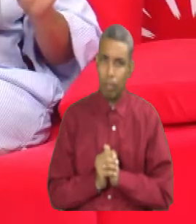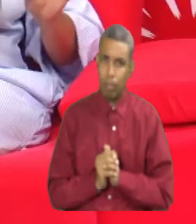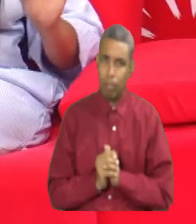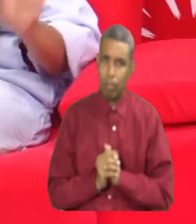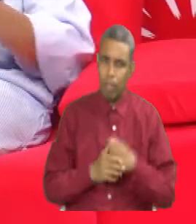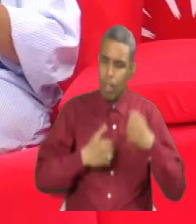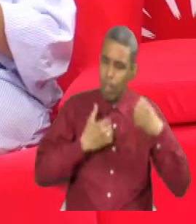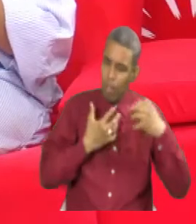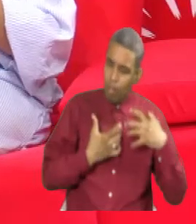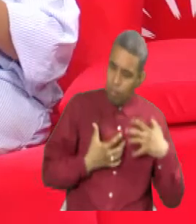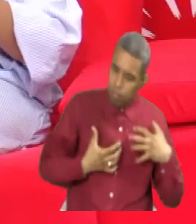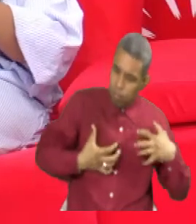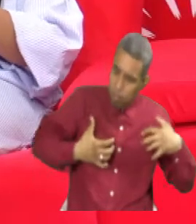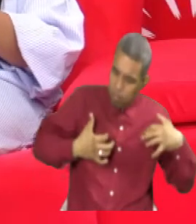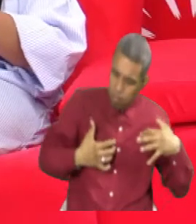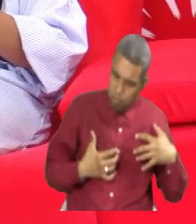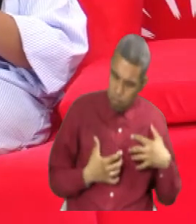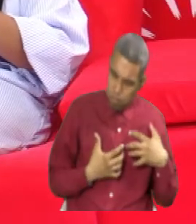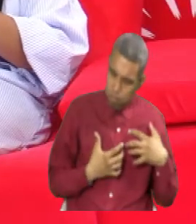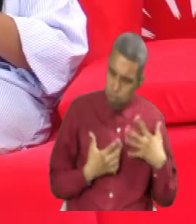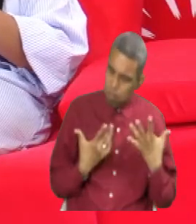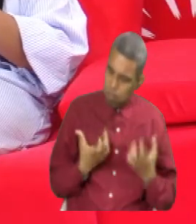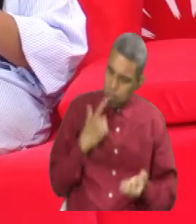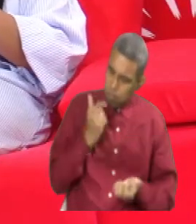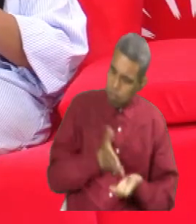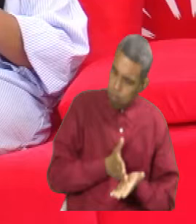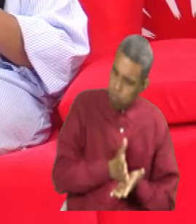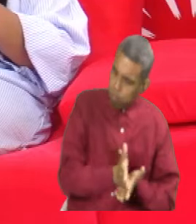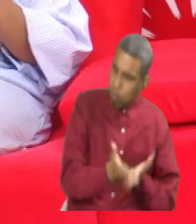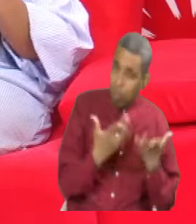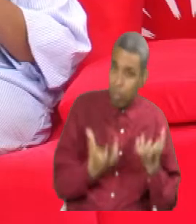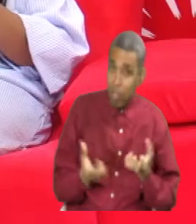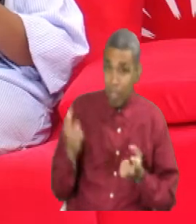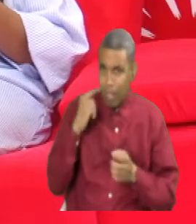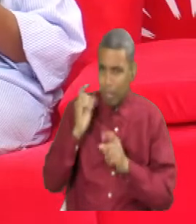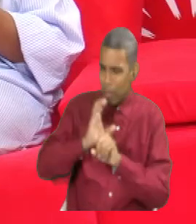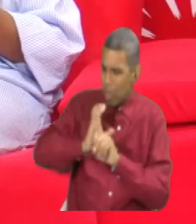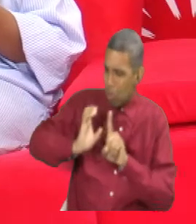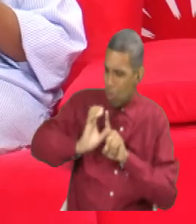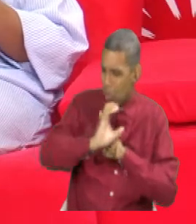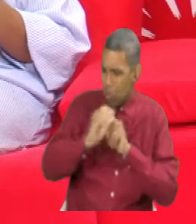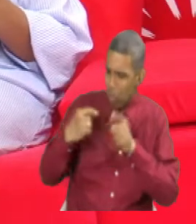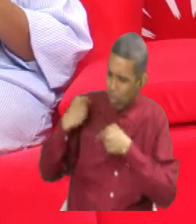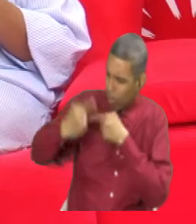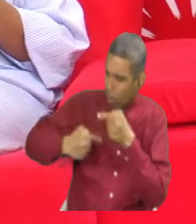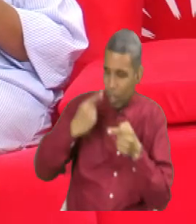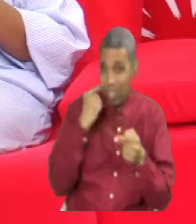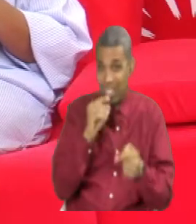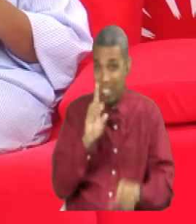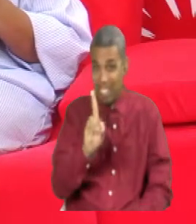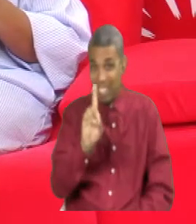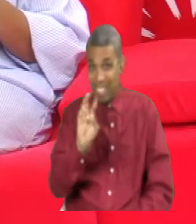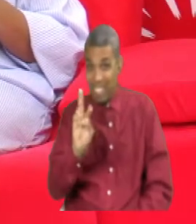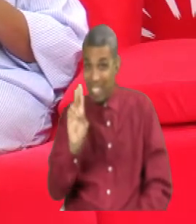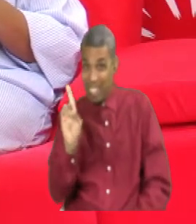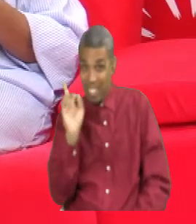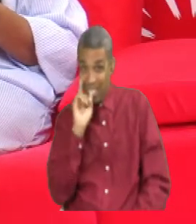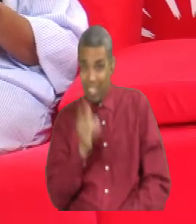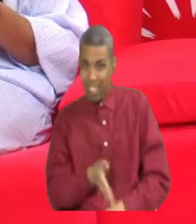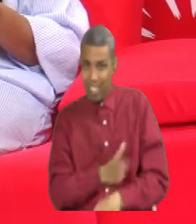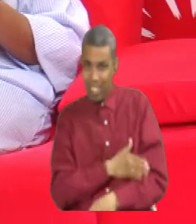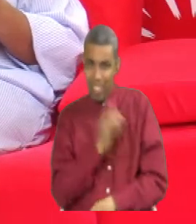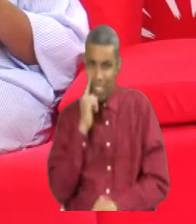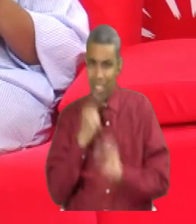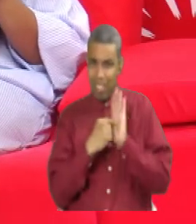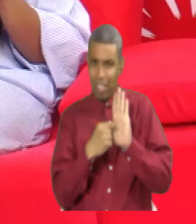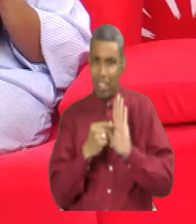hueco, ese vacío que hay. Yo tengo en mis manos este CD que es Mejor Estar Sola. Ya nos contaba Sandrita hace unos